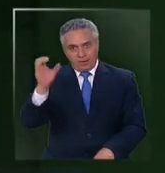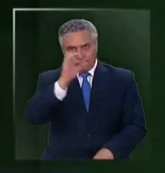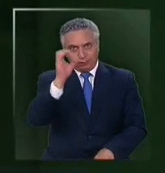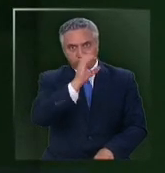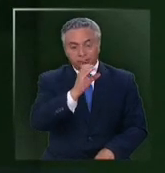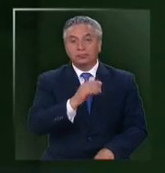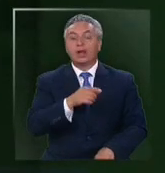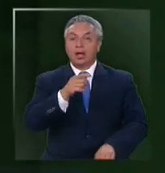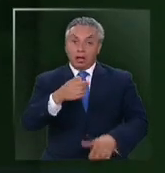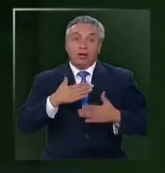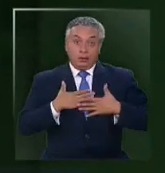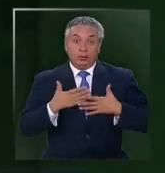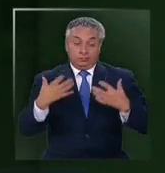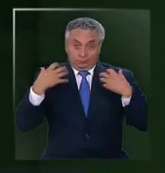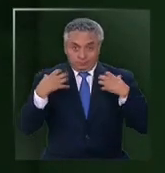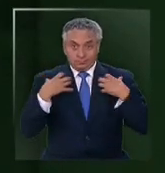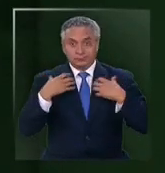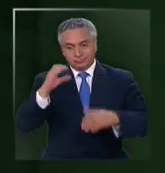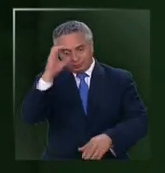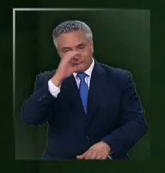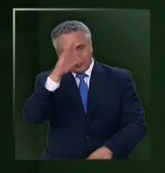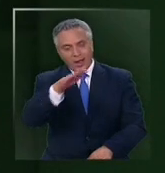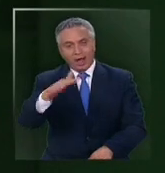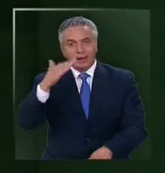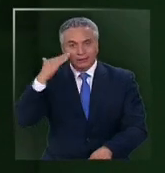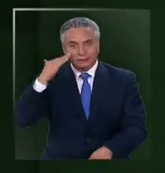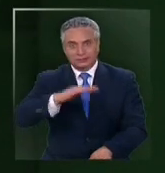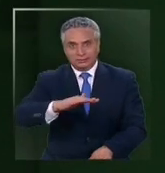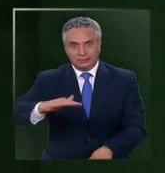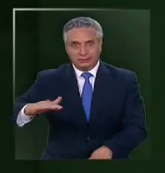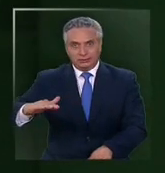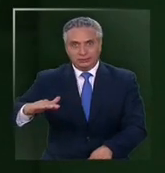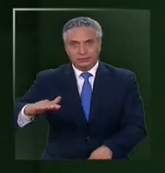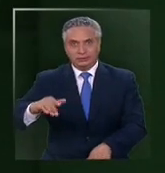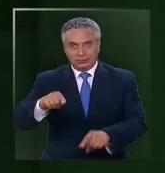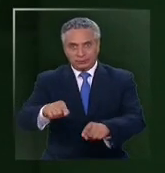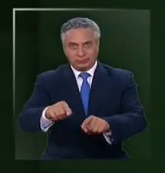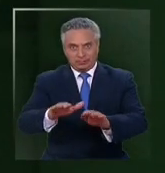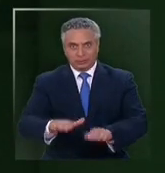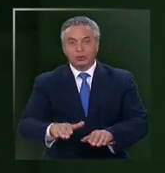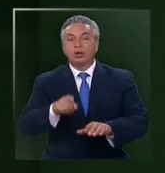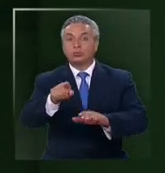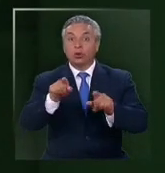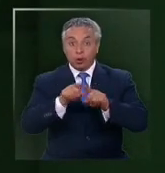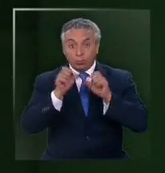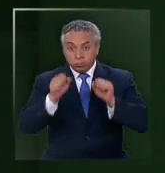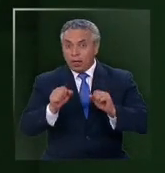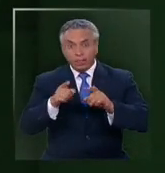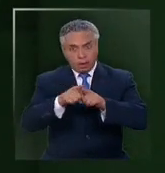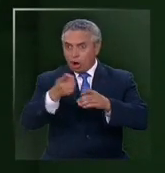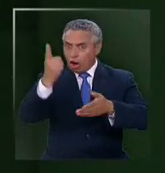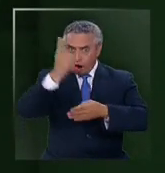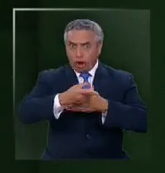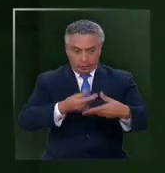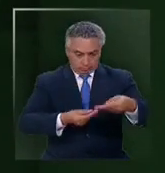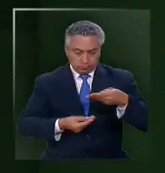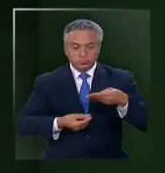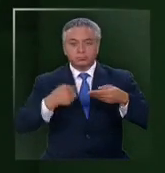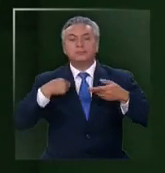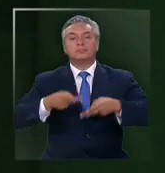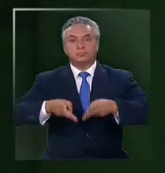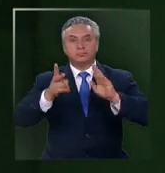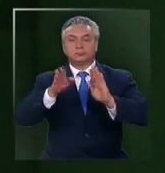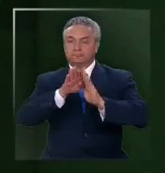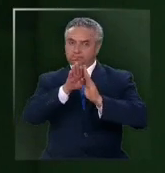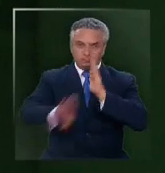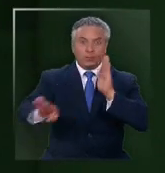la menor con toda la con todo lo que amerita este caso tanto desarrolla miento si es posible la finalidad es dar con este